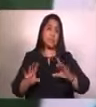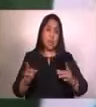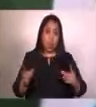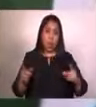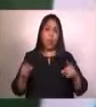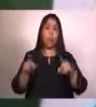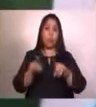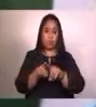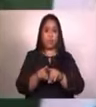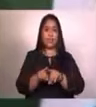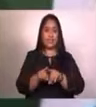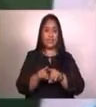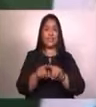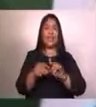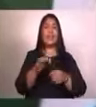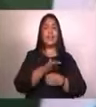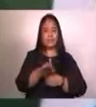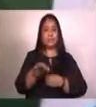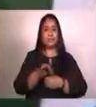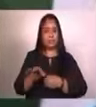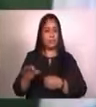unen a los pueblos.